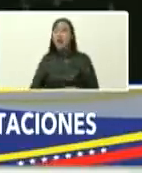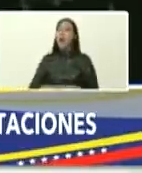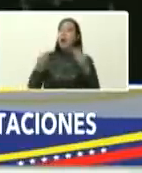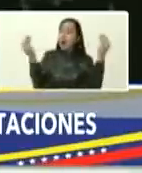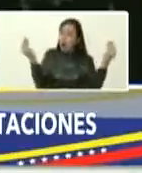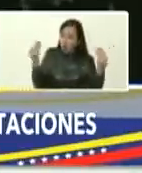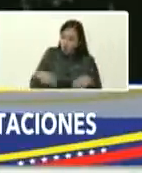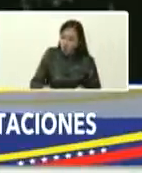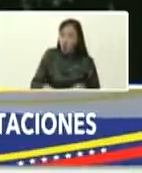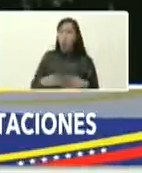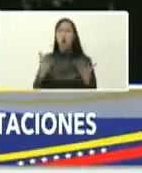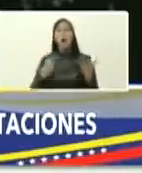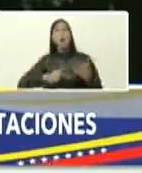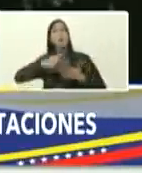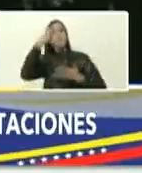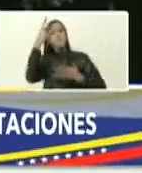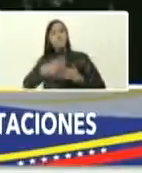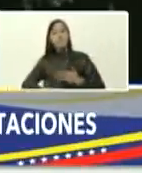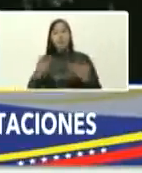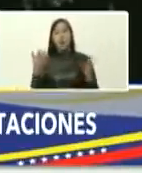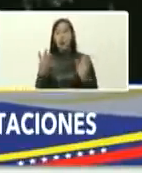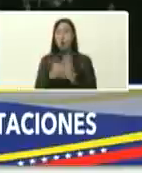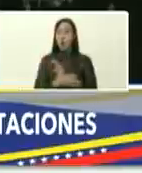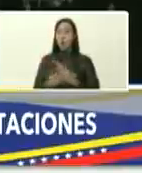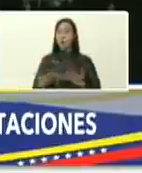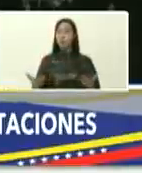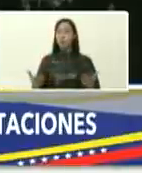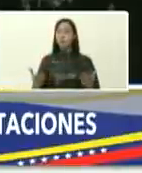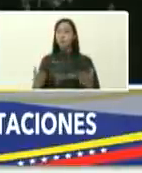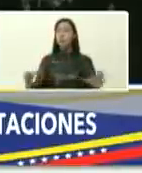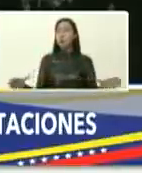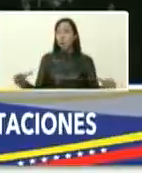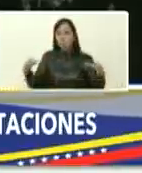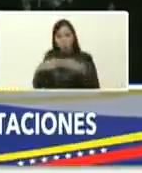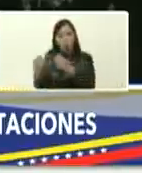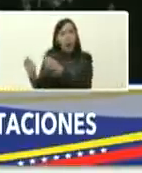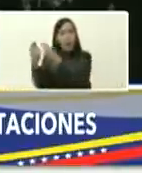metodología y el Consejo Nacional de Economía,